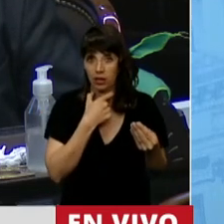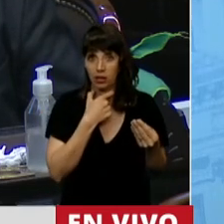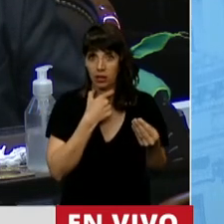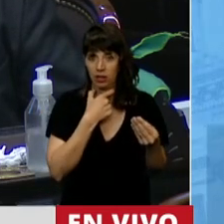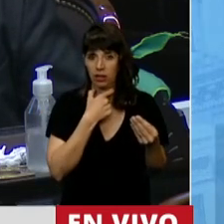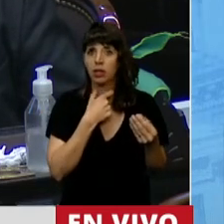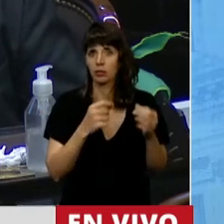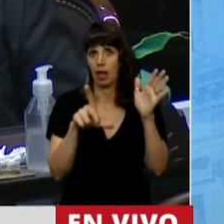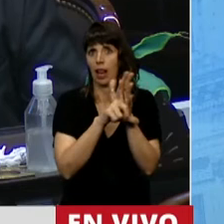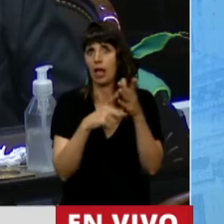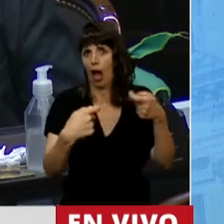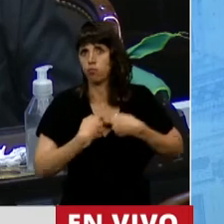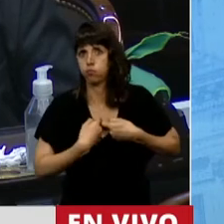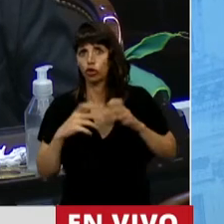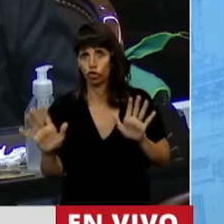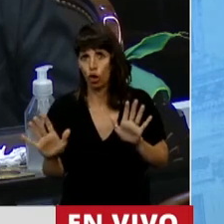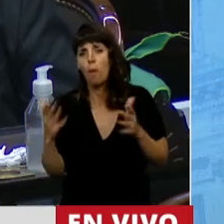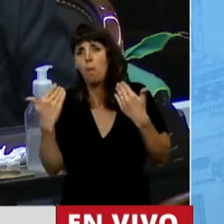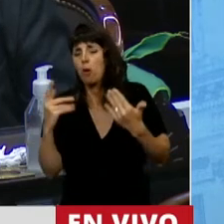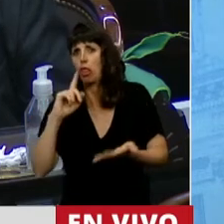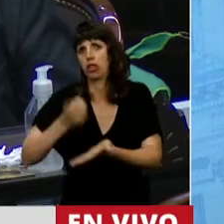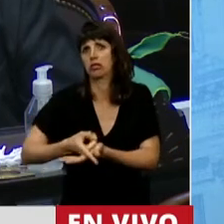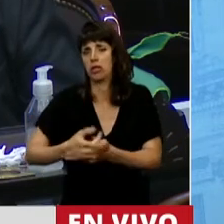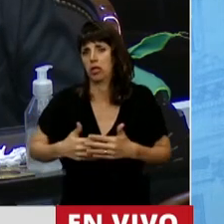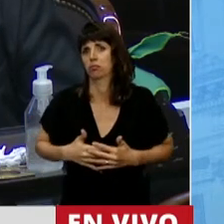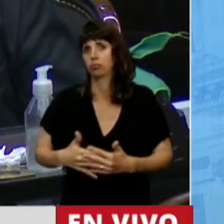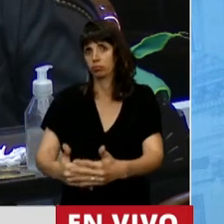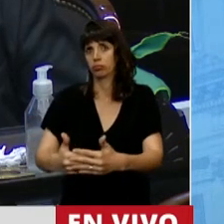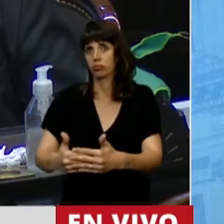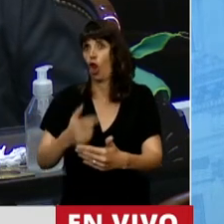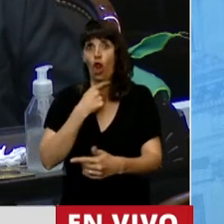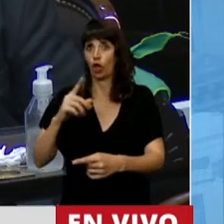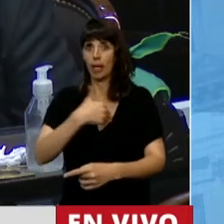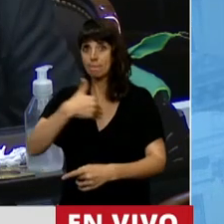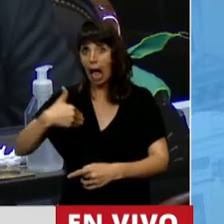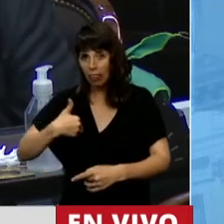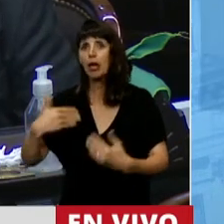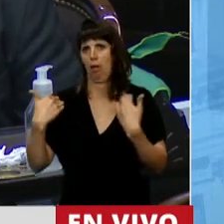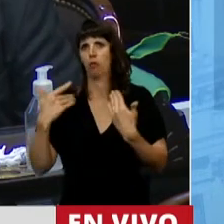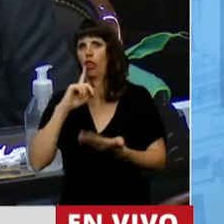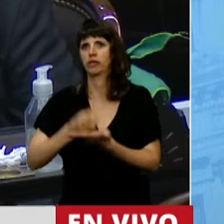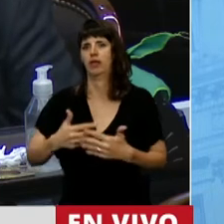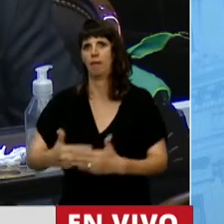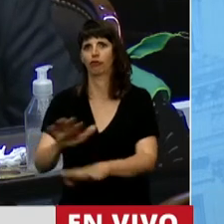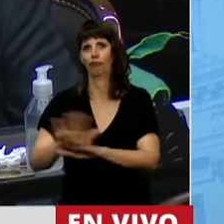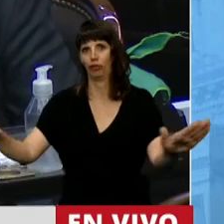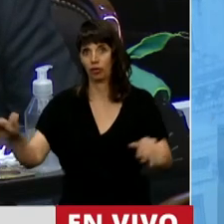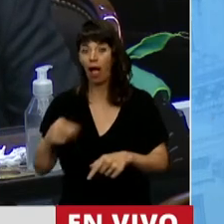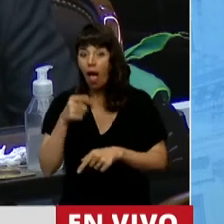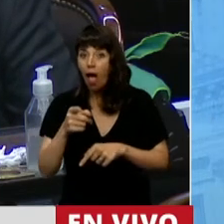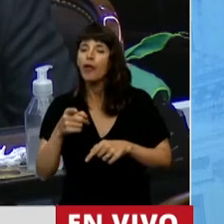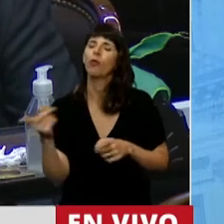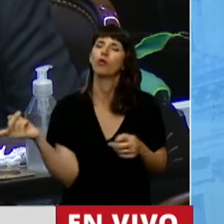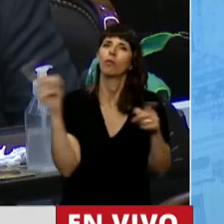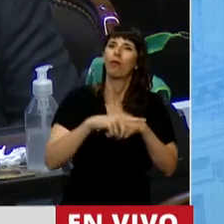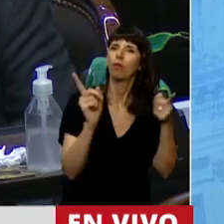que justificaría practicar el aborto por un embarazo no deseado. Es ahí donde vuelvo a la Convención